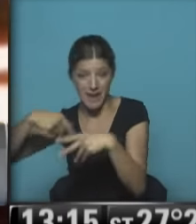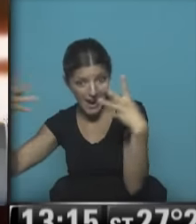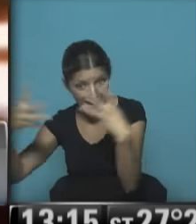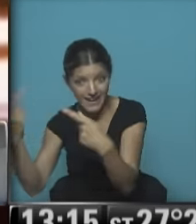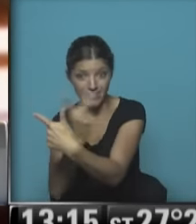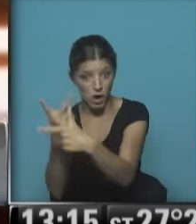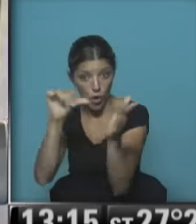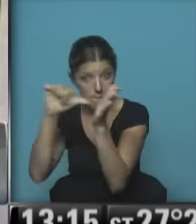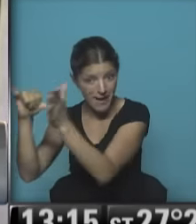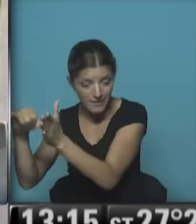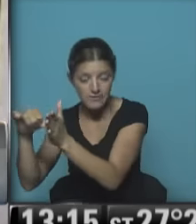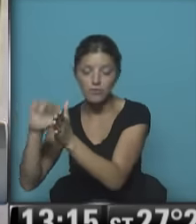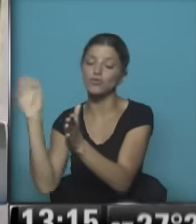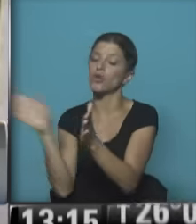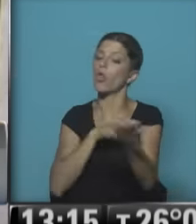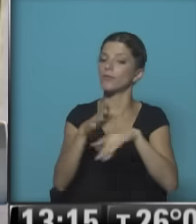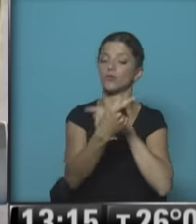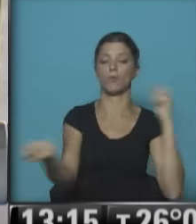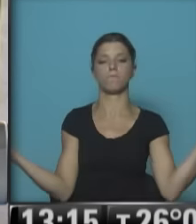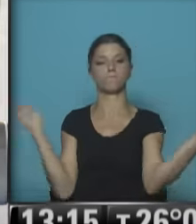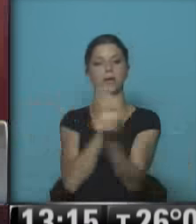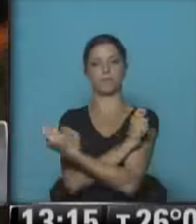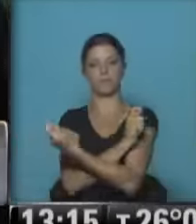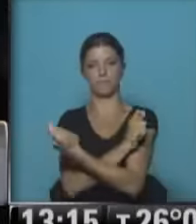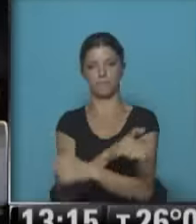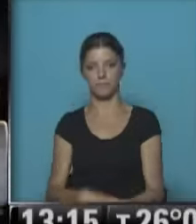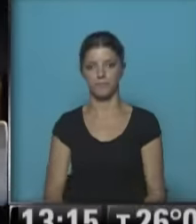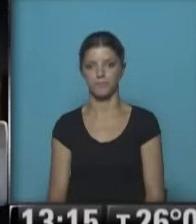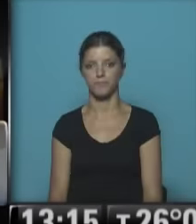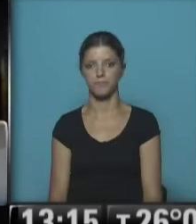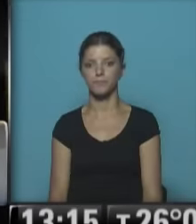bélico, cambiaría todo el escenario.